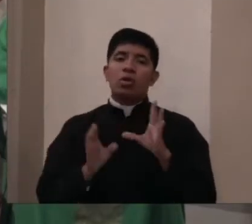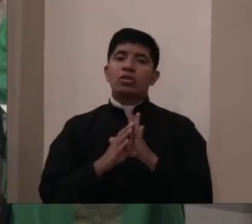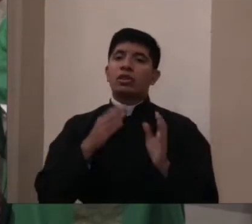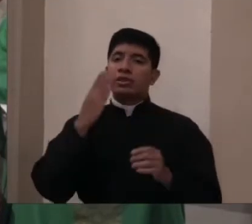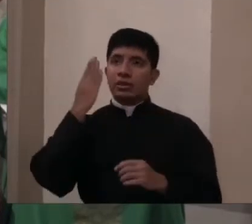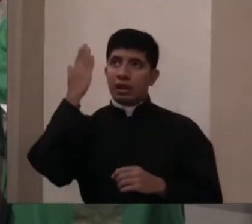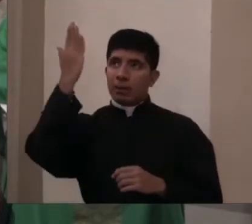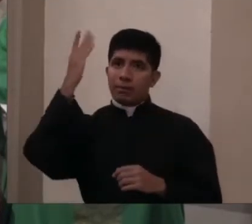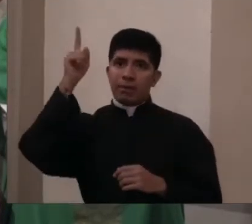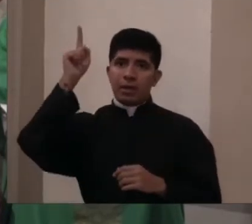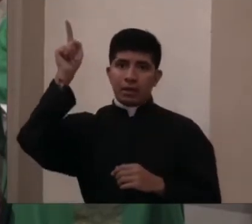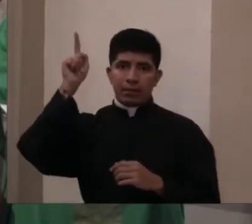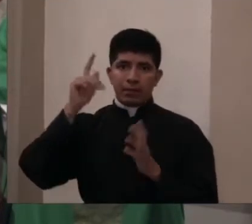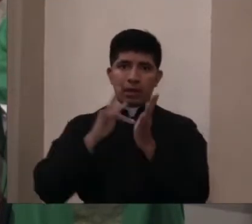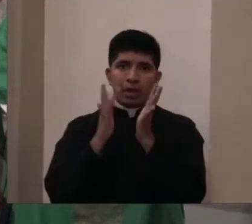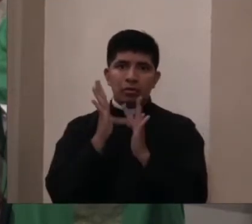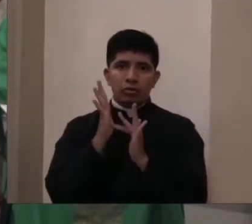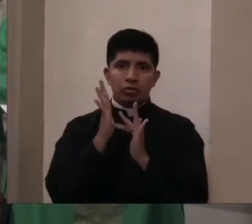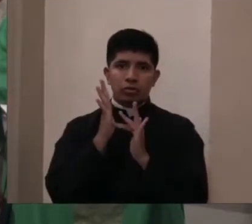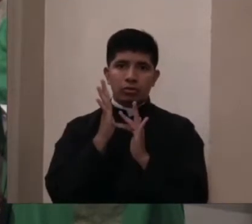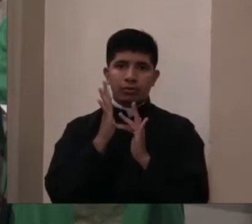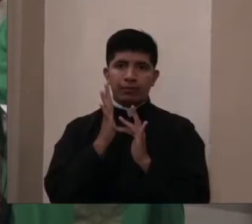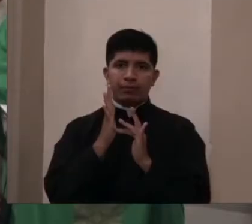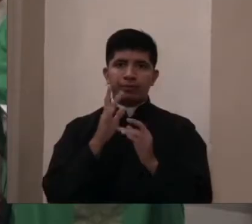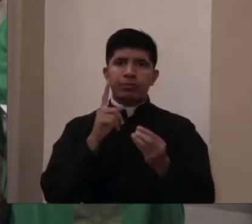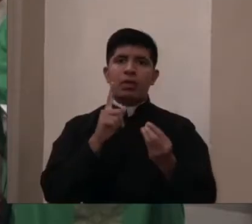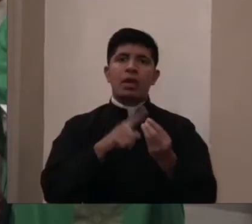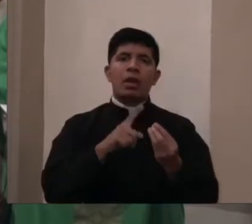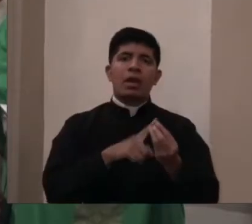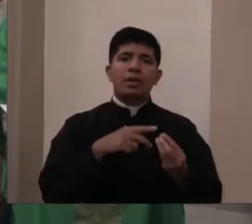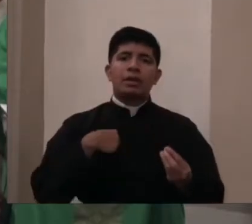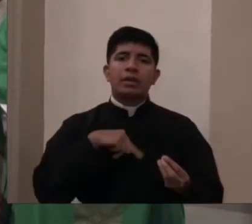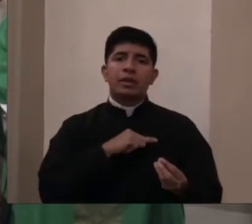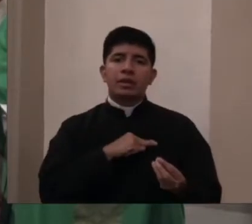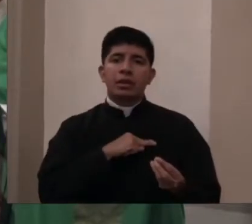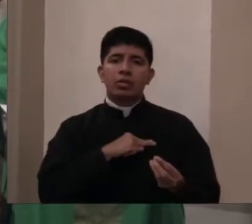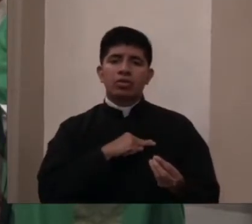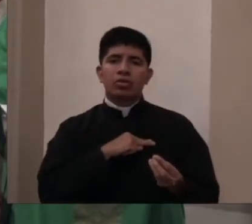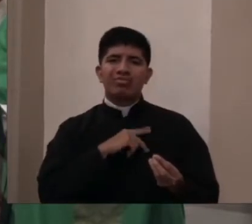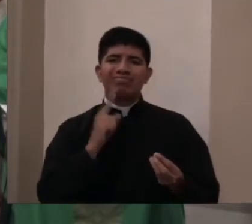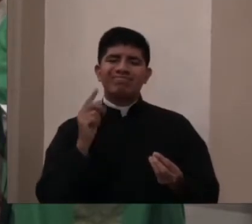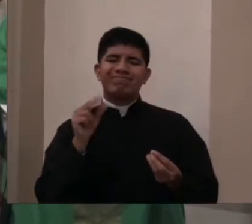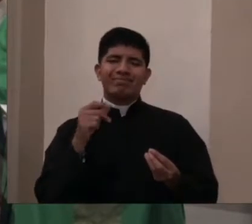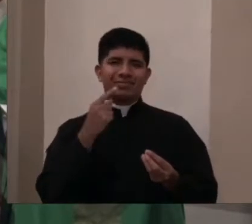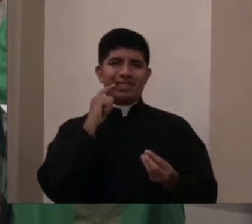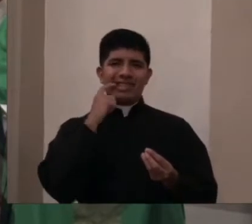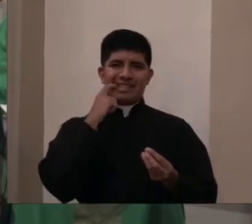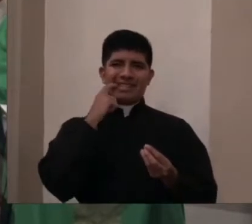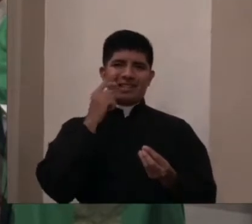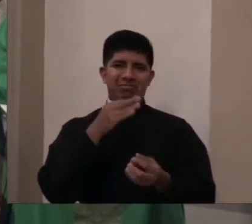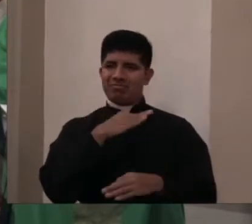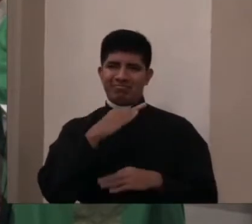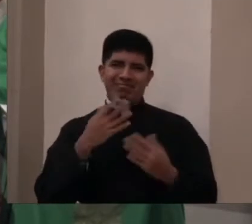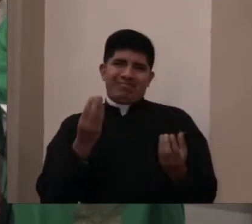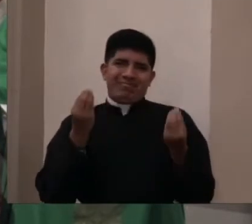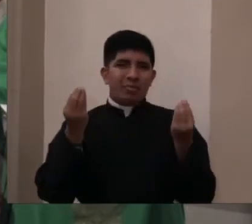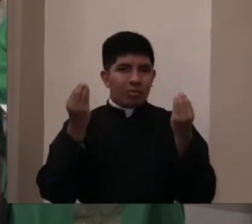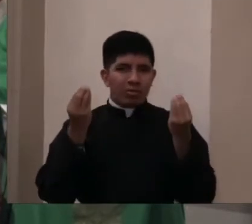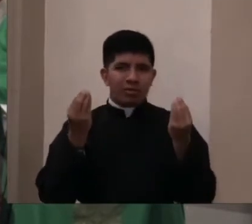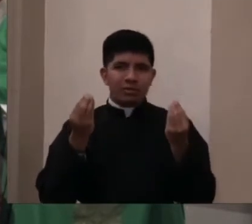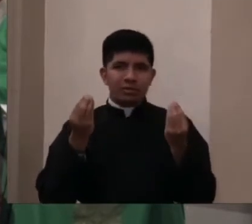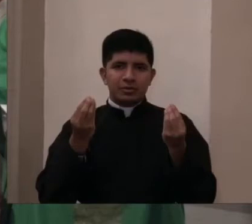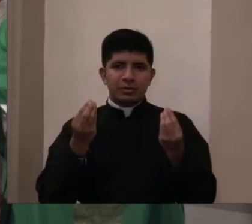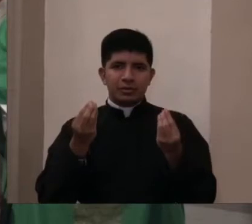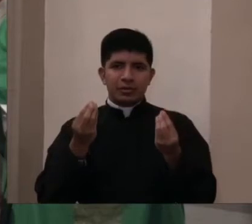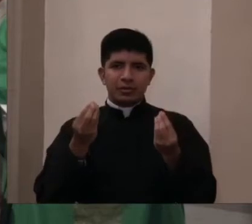nosotros. Por ejemplo, ¿quién de nosotros no es celoso? Y no me refiero solo